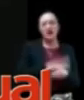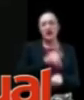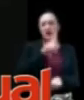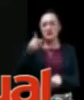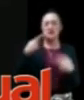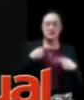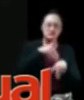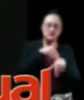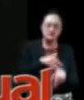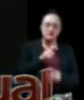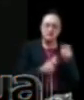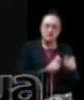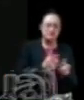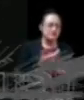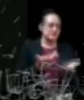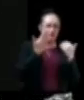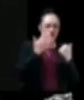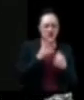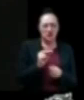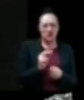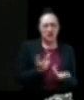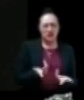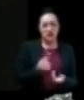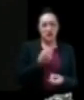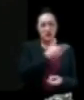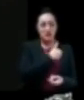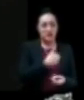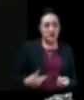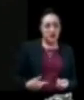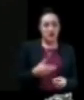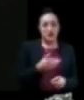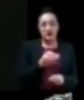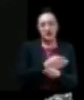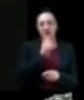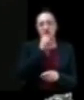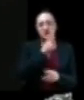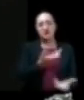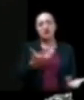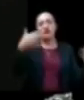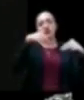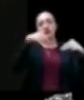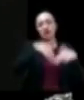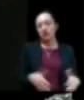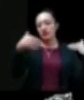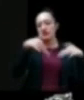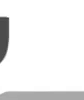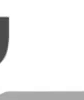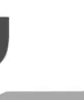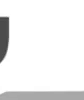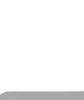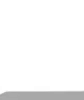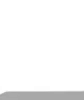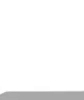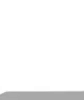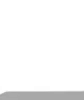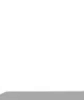tiene sentido. La presidenta municipal de Morena y su gabinete van de fracaso en fracaso. No han sabido.